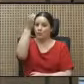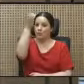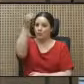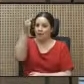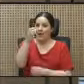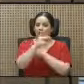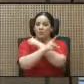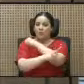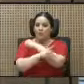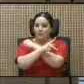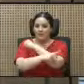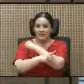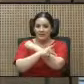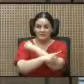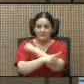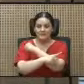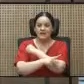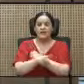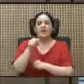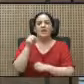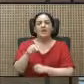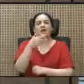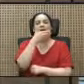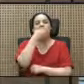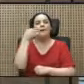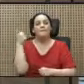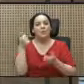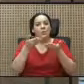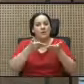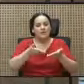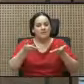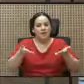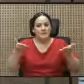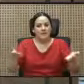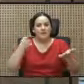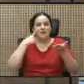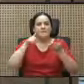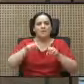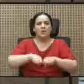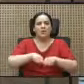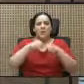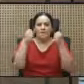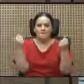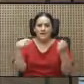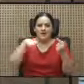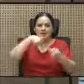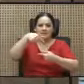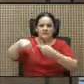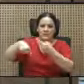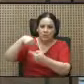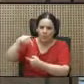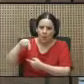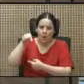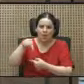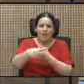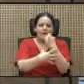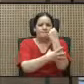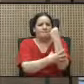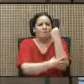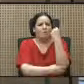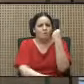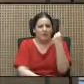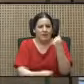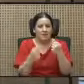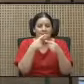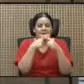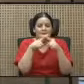un país. Es la mejor herramienta para romper el círculo de la pobreza. Sin embargo,